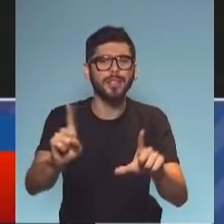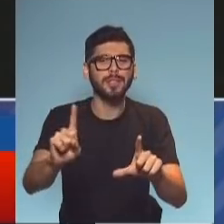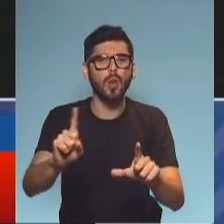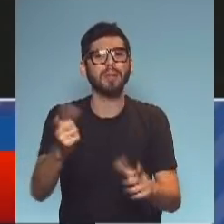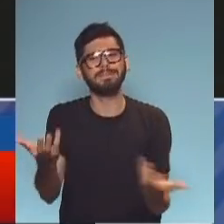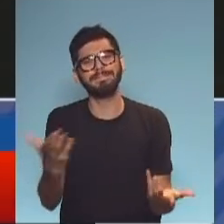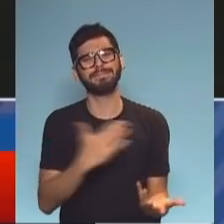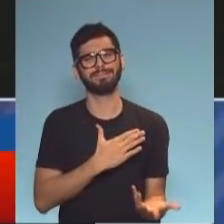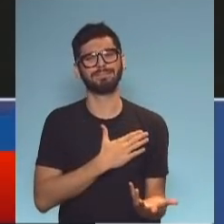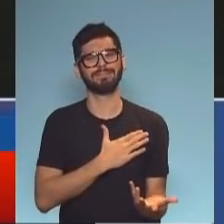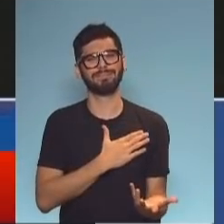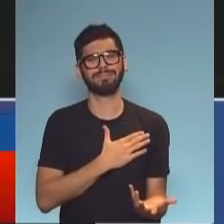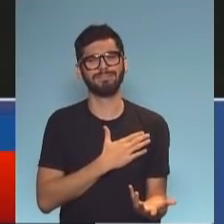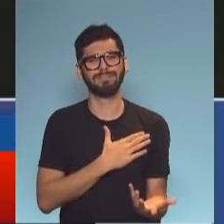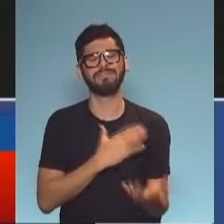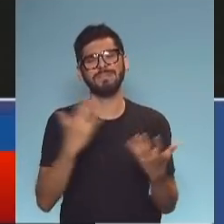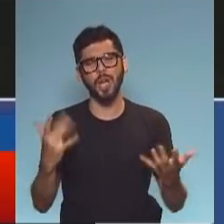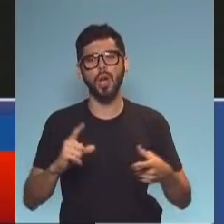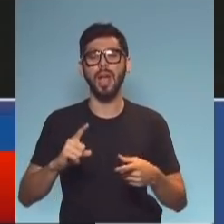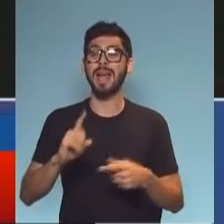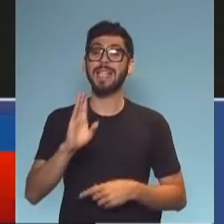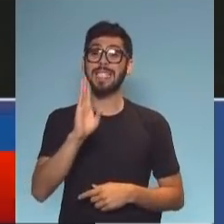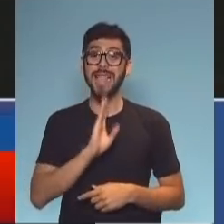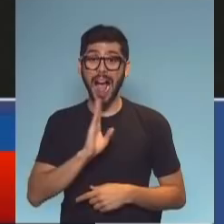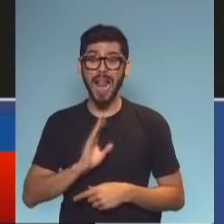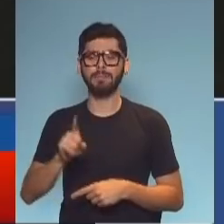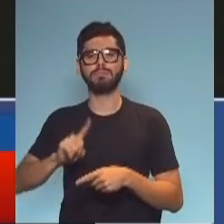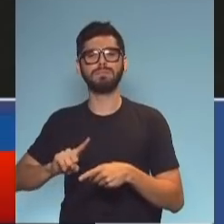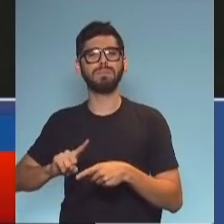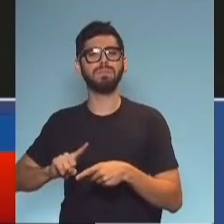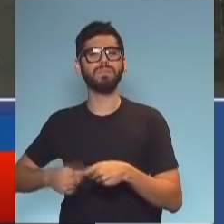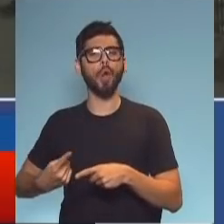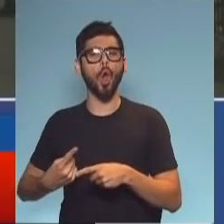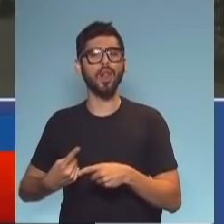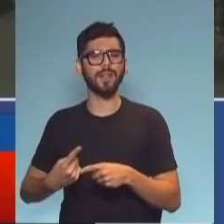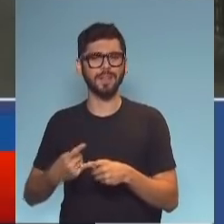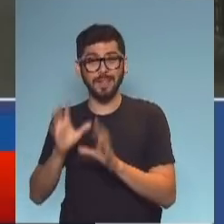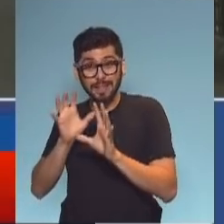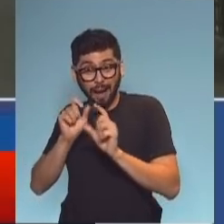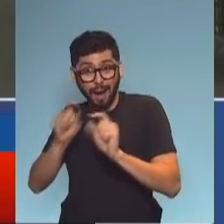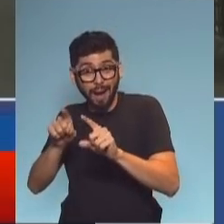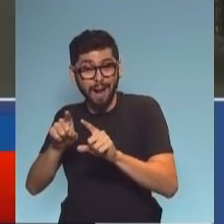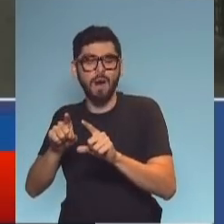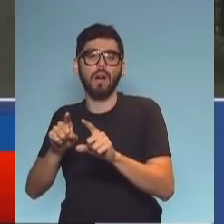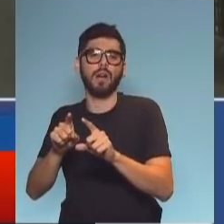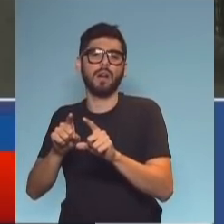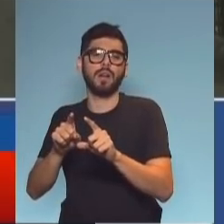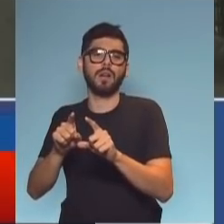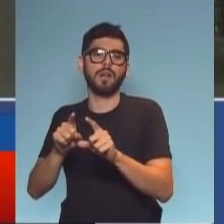Entonces, la política de Israel consiste en la siguiente